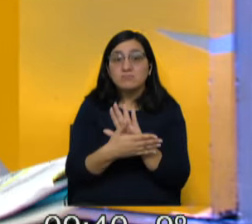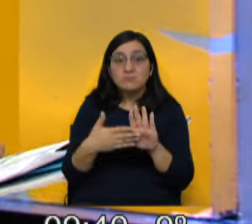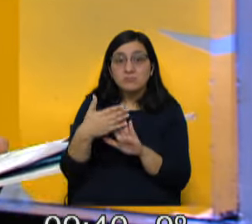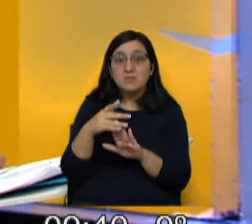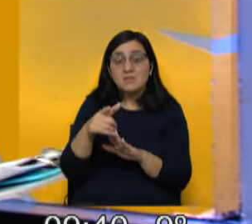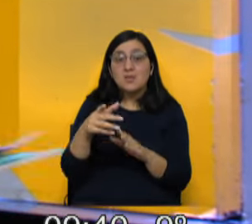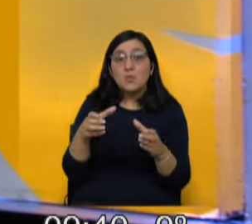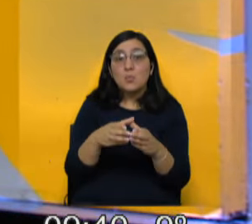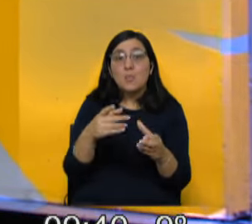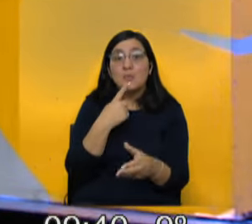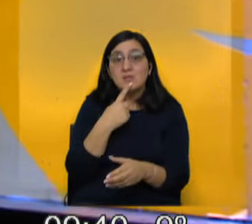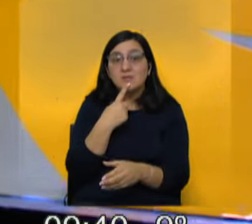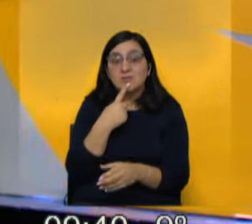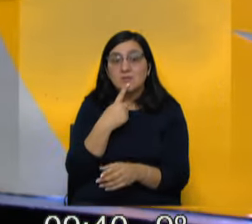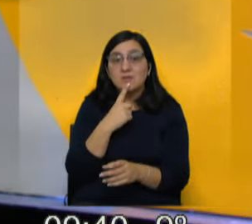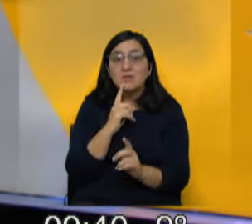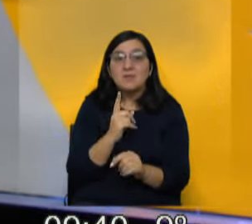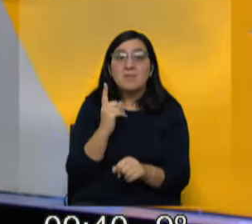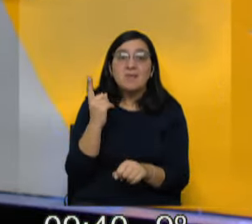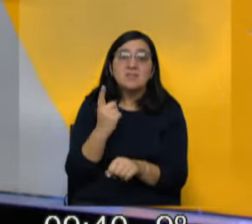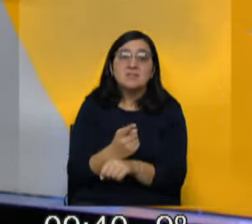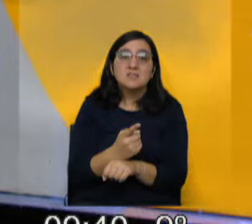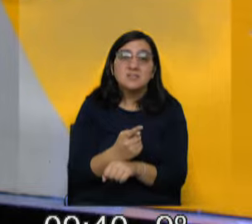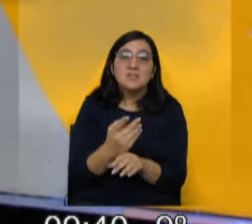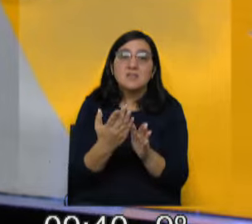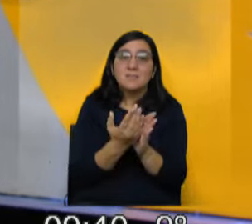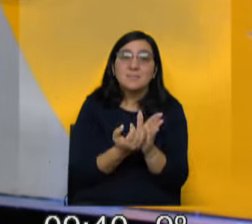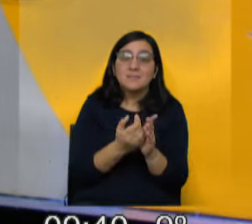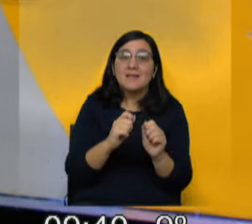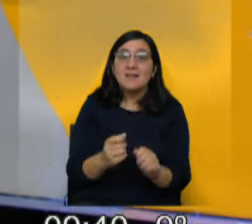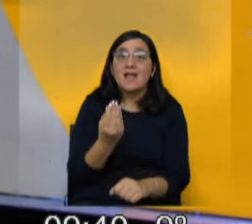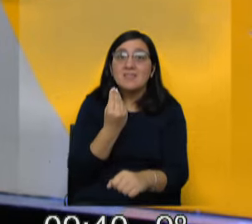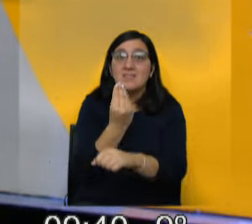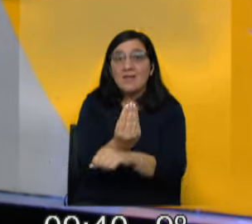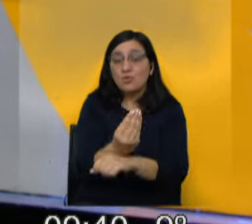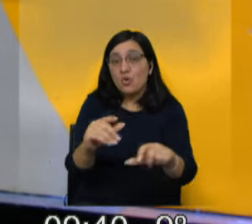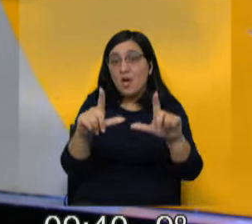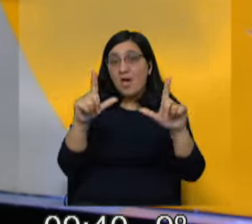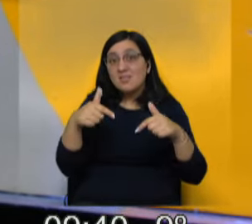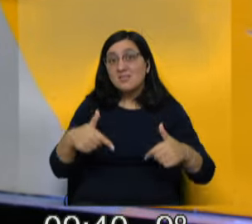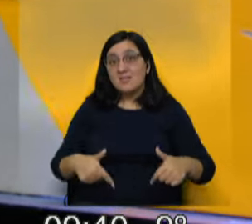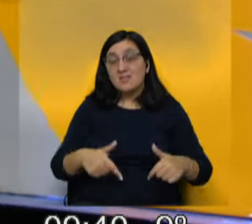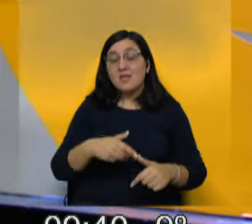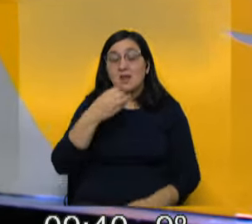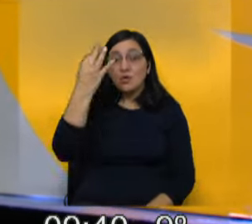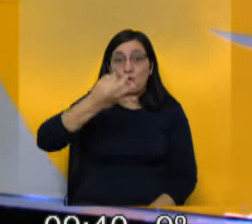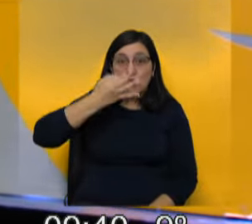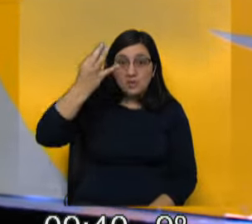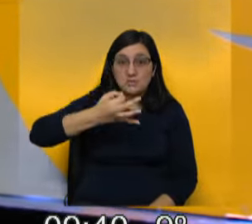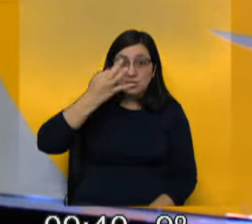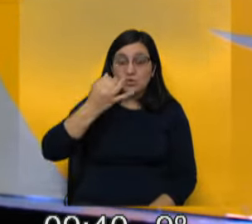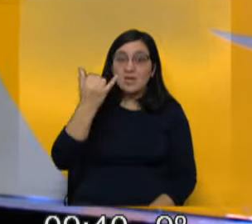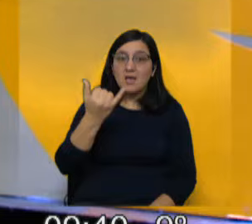de ese partido... Y los que van a definir a nivel departamental el candidato a intendente en ese congreso que está integrado